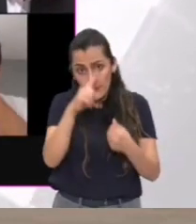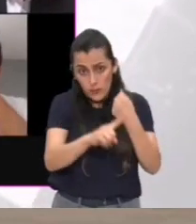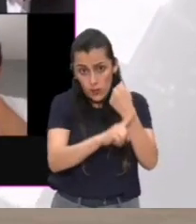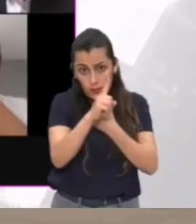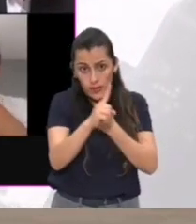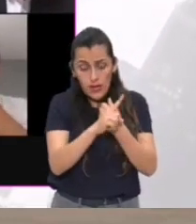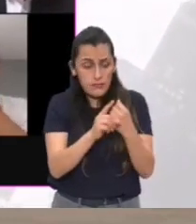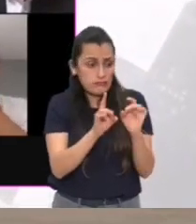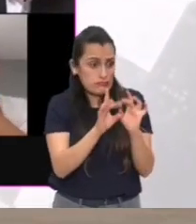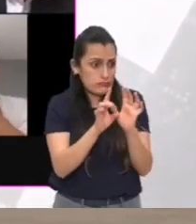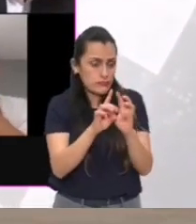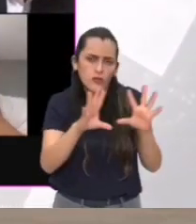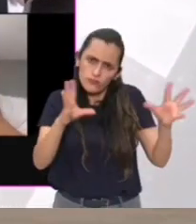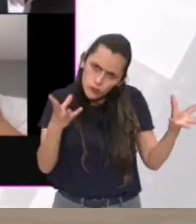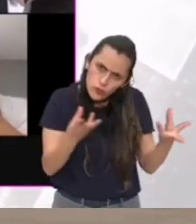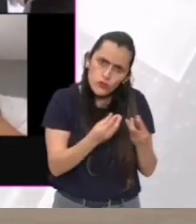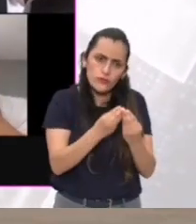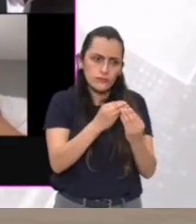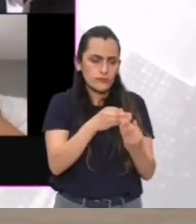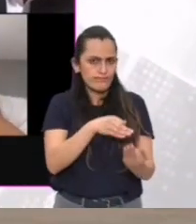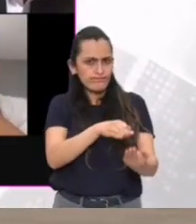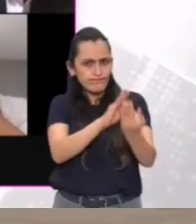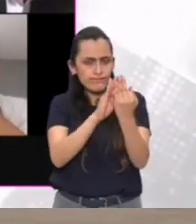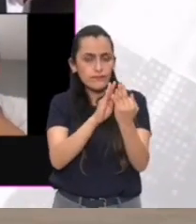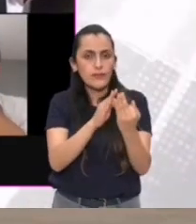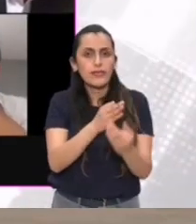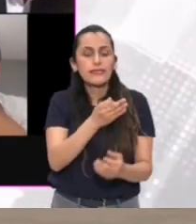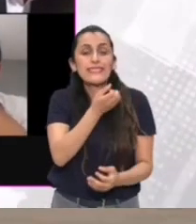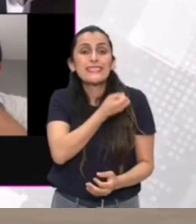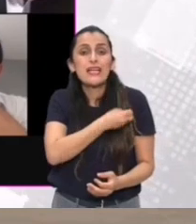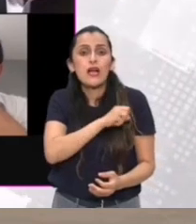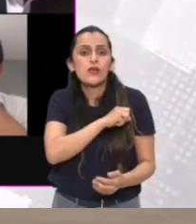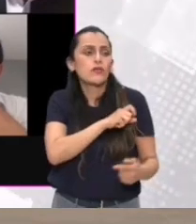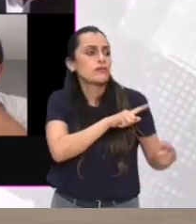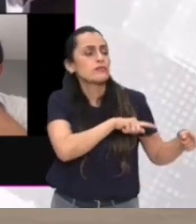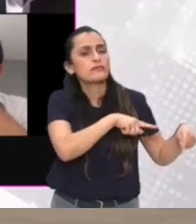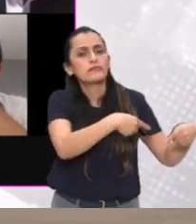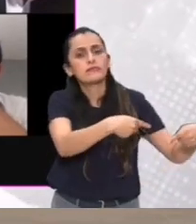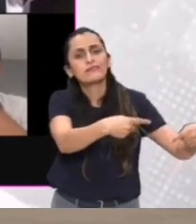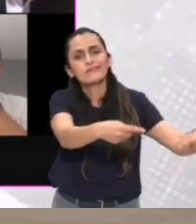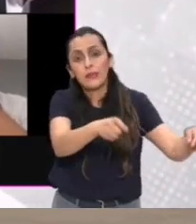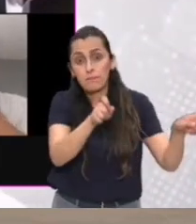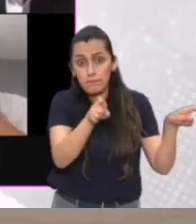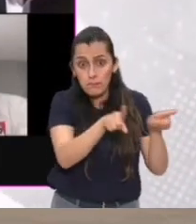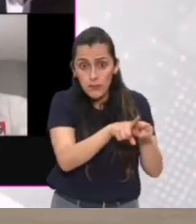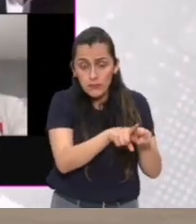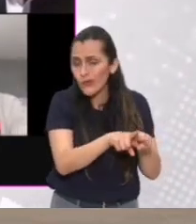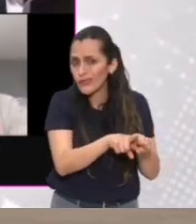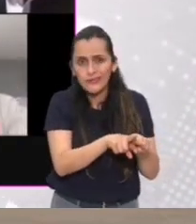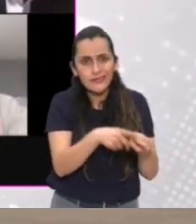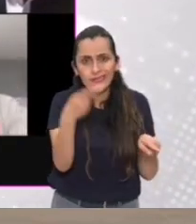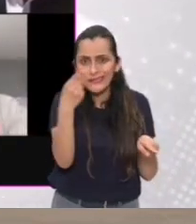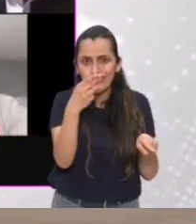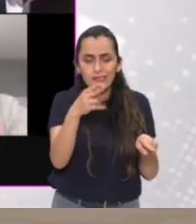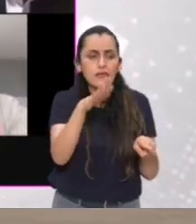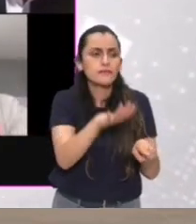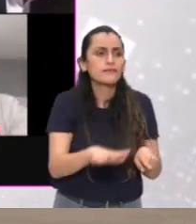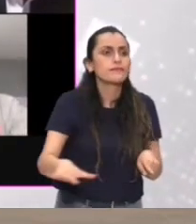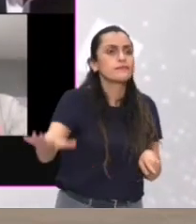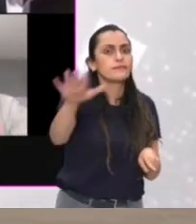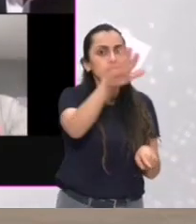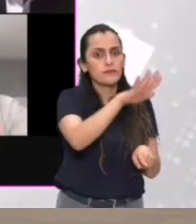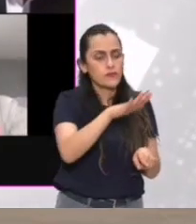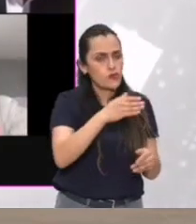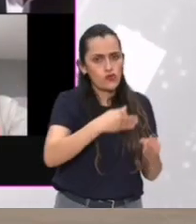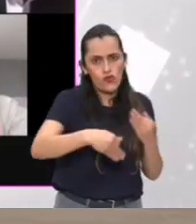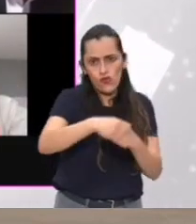y dejarnos de confrontar. Salud, el sistema tradicional de salud, urge un sistema con una cobertura universal y sobre